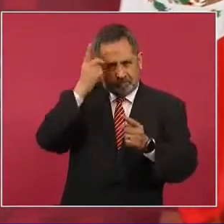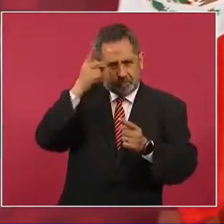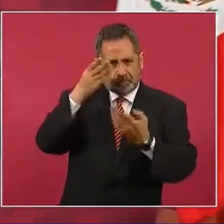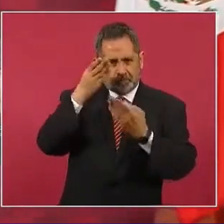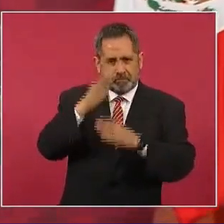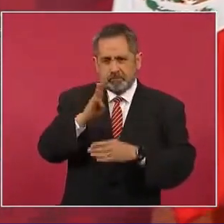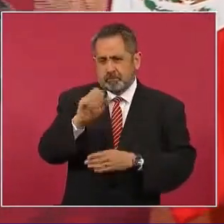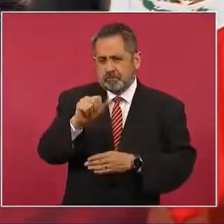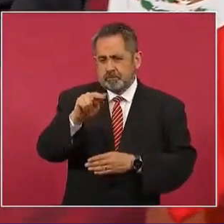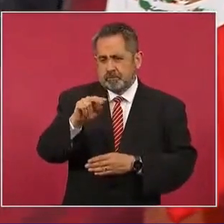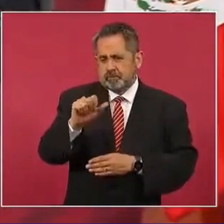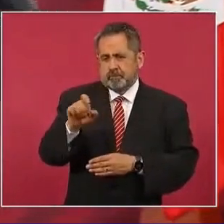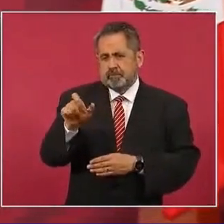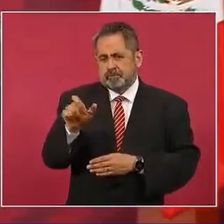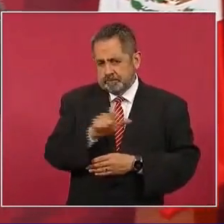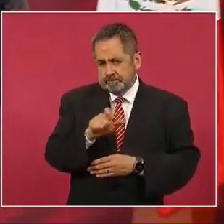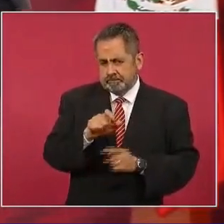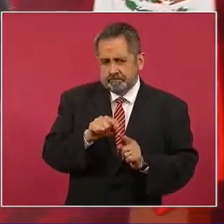quienes lo habían recibido